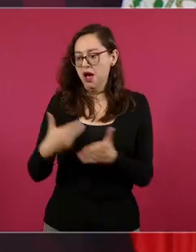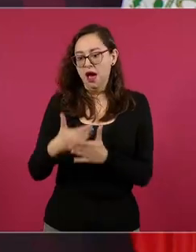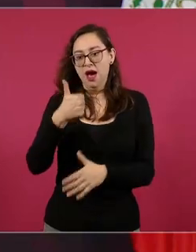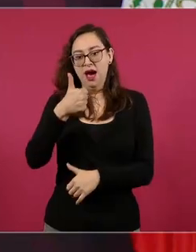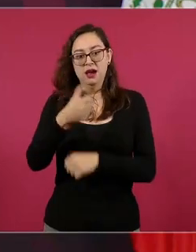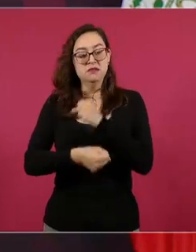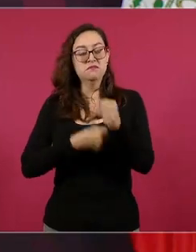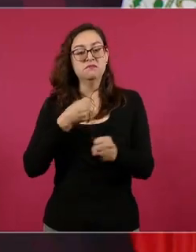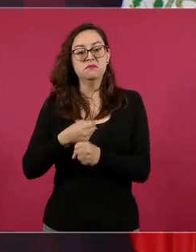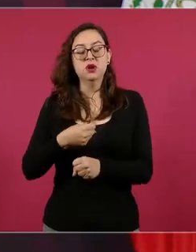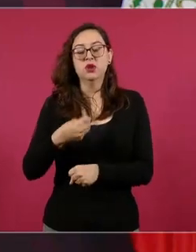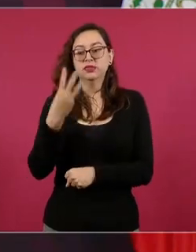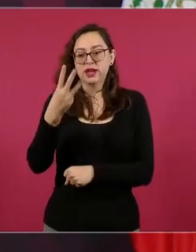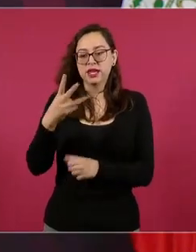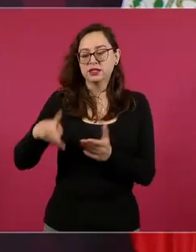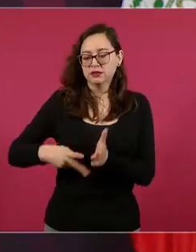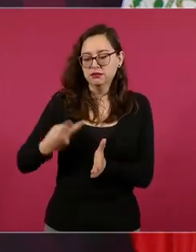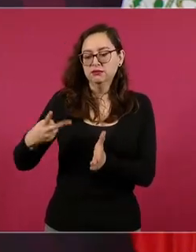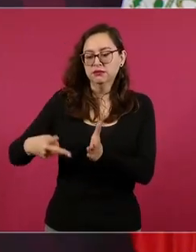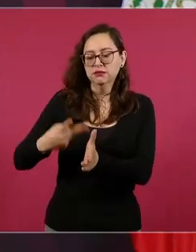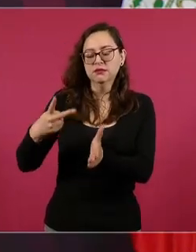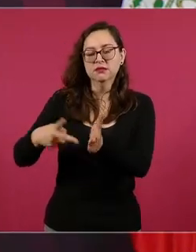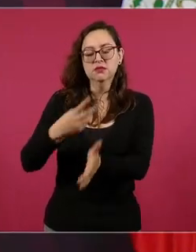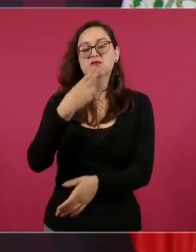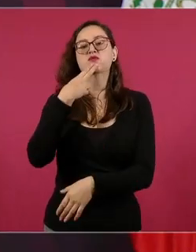pero como un homenaje.